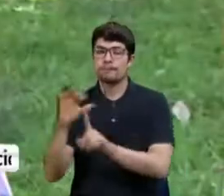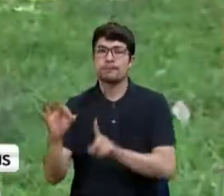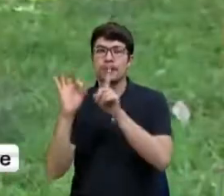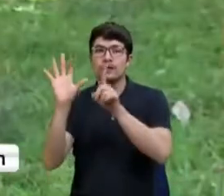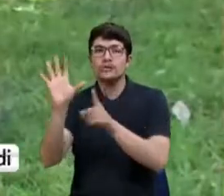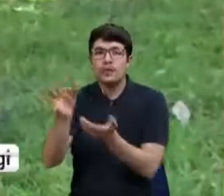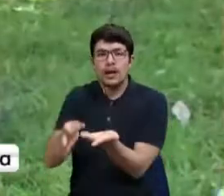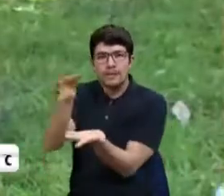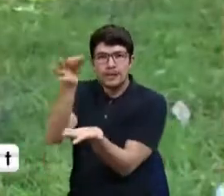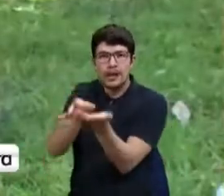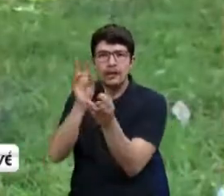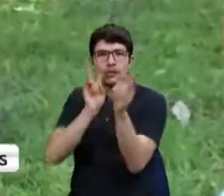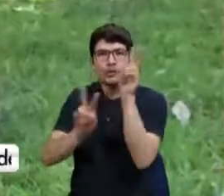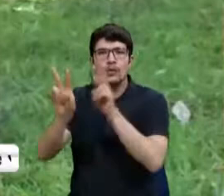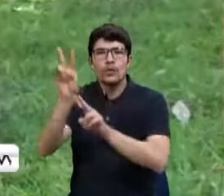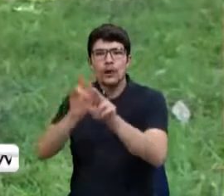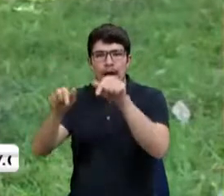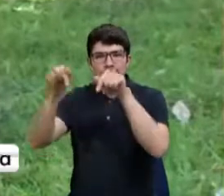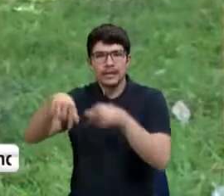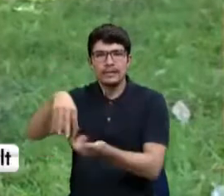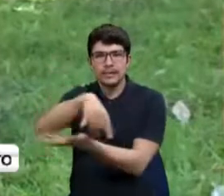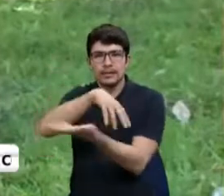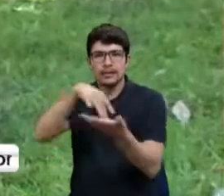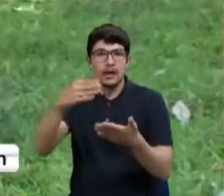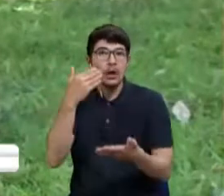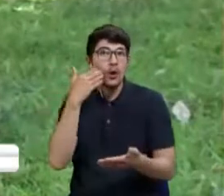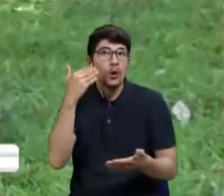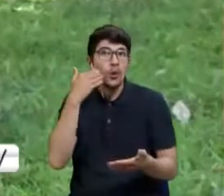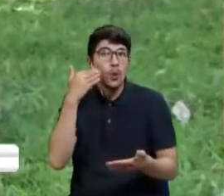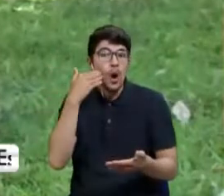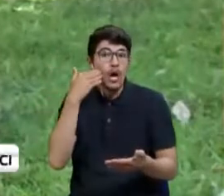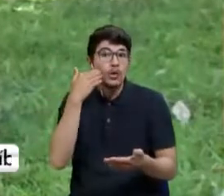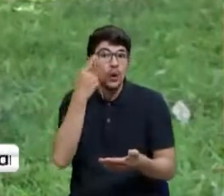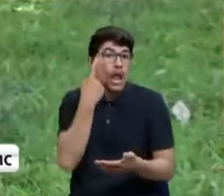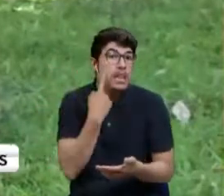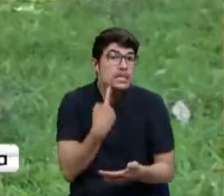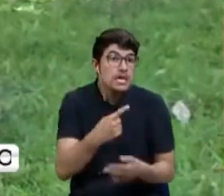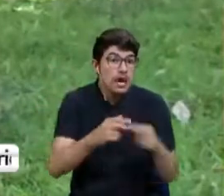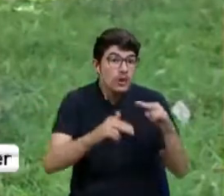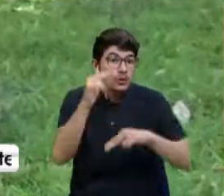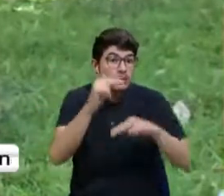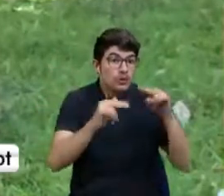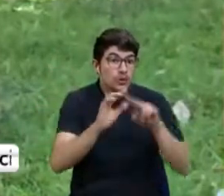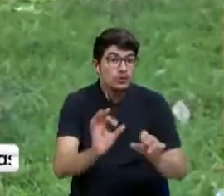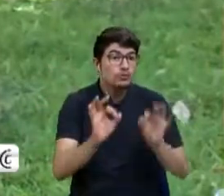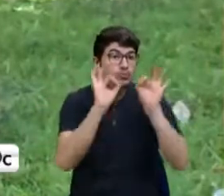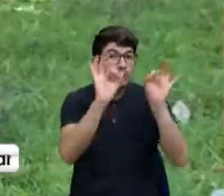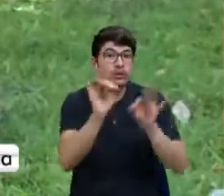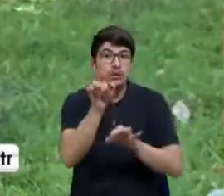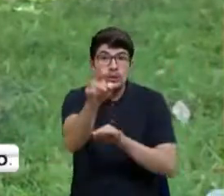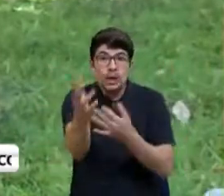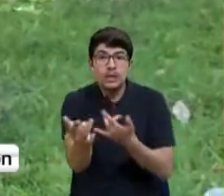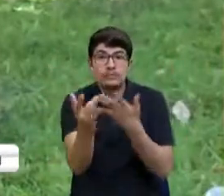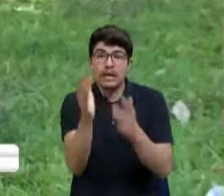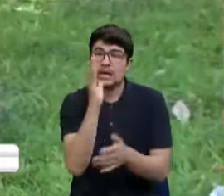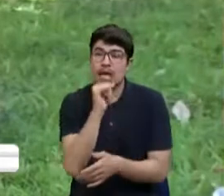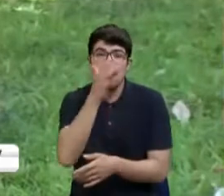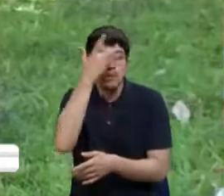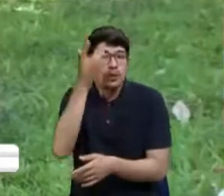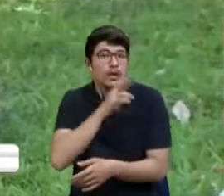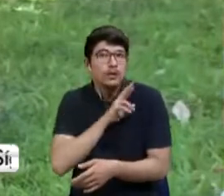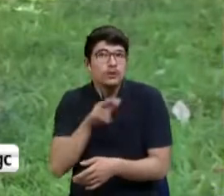Clase dirigente política, el día que la obra esté hecha, les vamos a hacer el reconocimiento. Mientras tanto, usted no espere nada porque nosotros